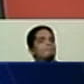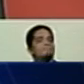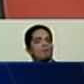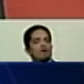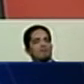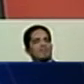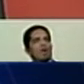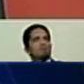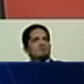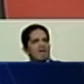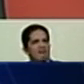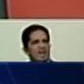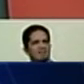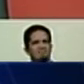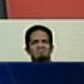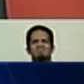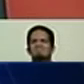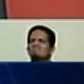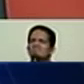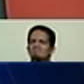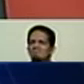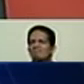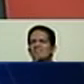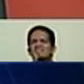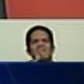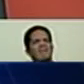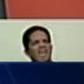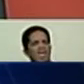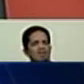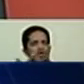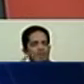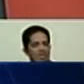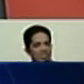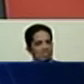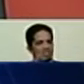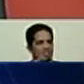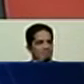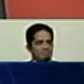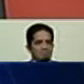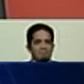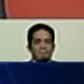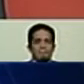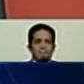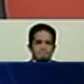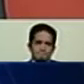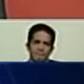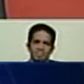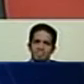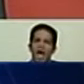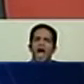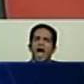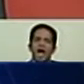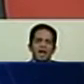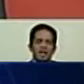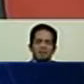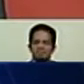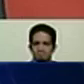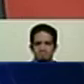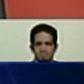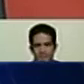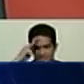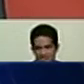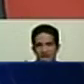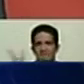órdenes a nuestra gloriosa Fuerza Armada Nacional Bolivariana, heredera de las glorias del libertador Simón Bolívar? ¿En